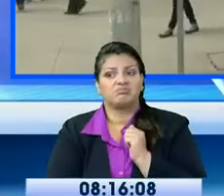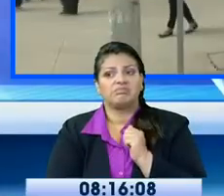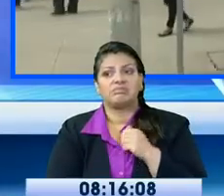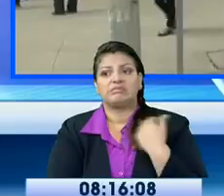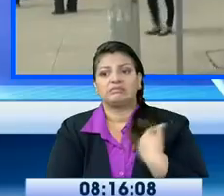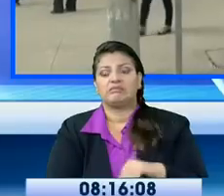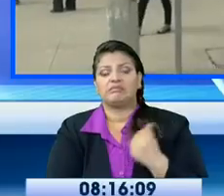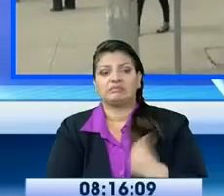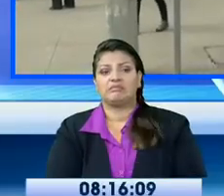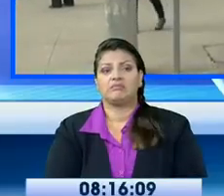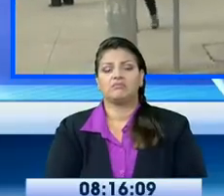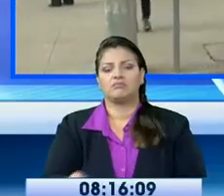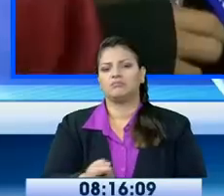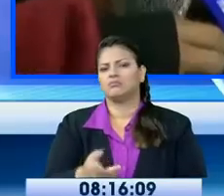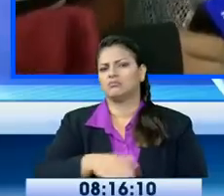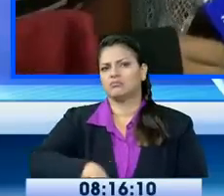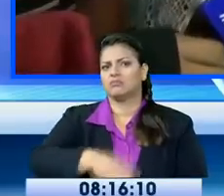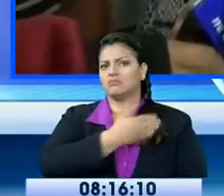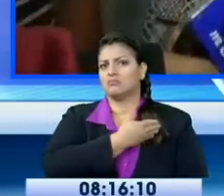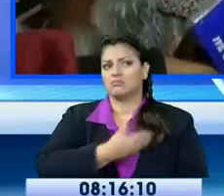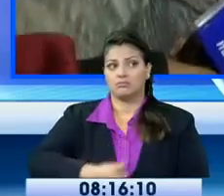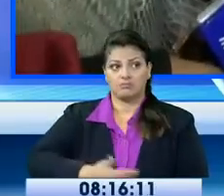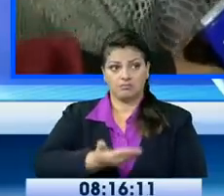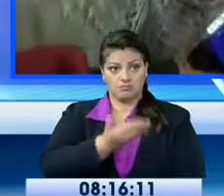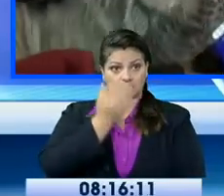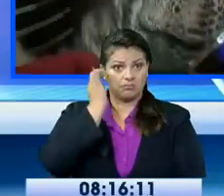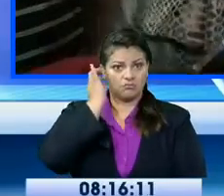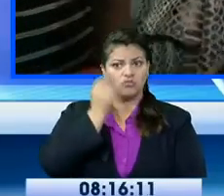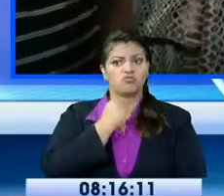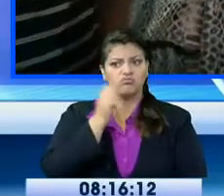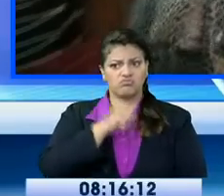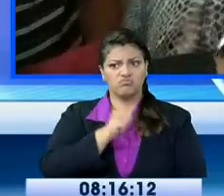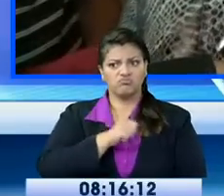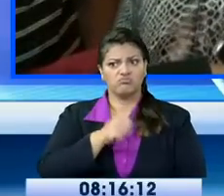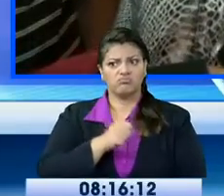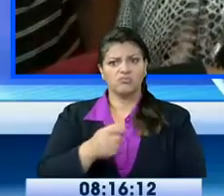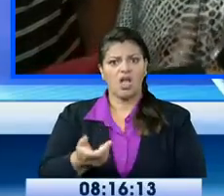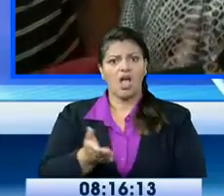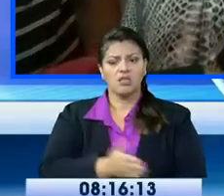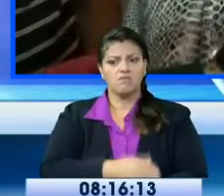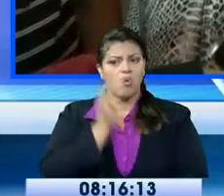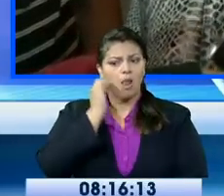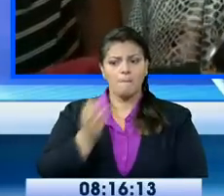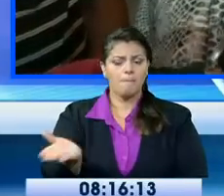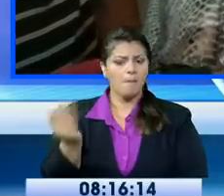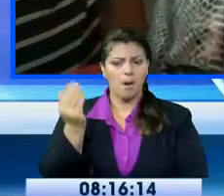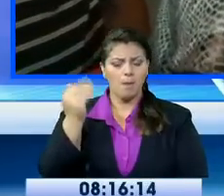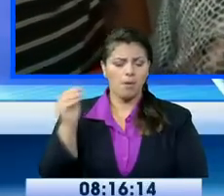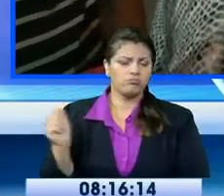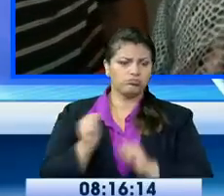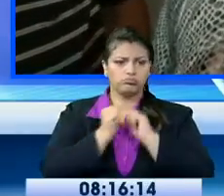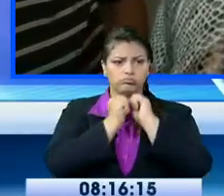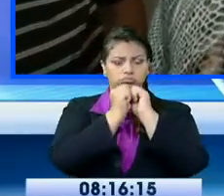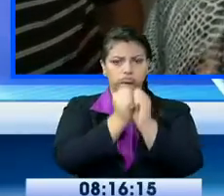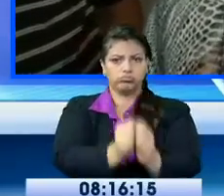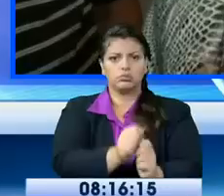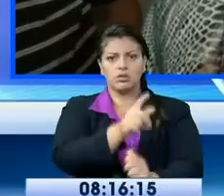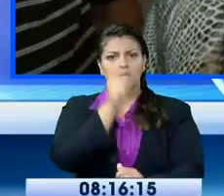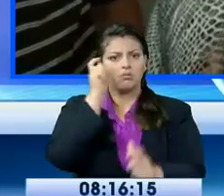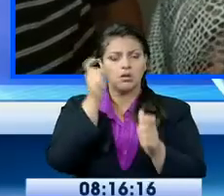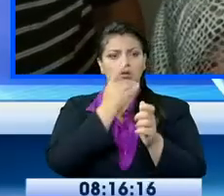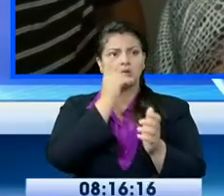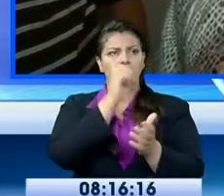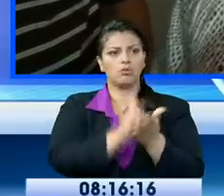Exacto, que fue quien acompañó a la víctima. Dice, así pero es. Pero dicen pues que porque no llevó un croquis o no tenía un croquis, probablemente del lugar donde